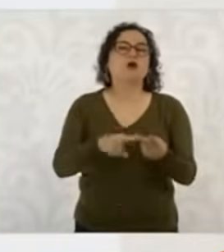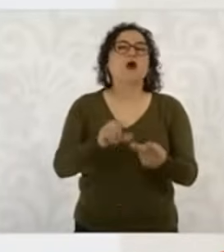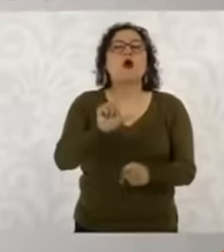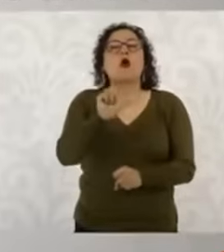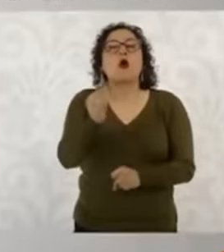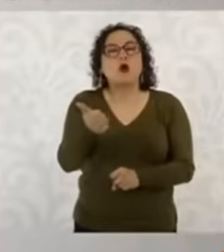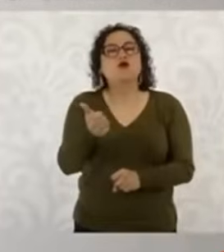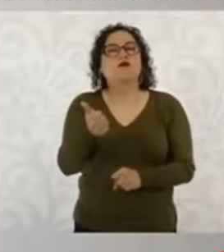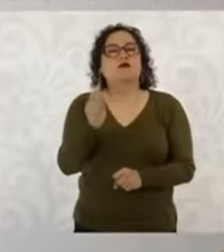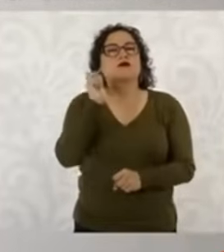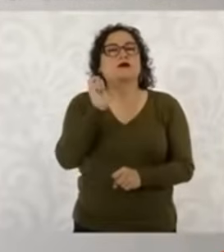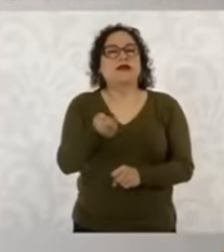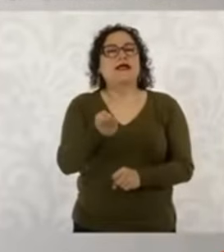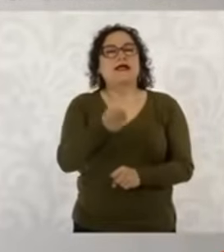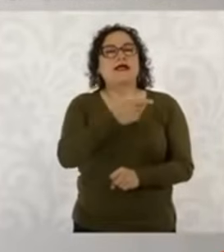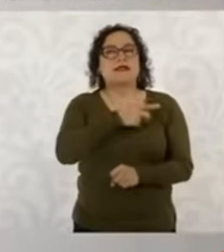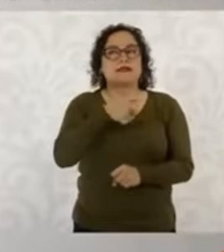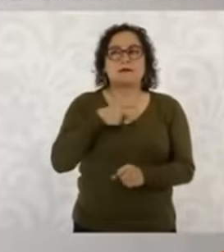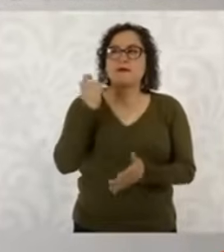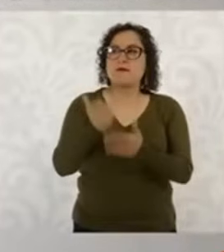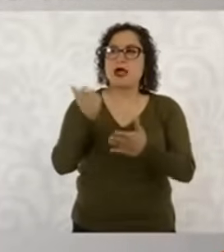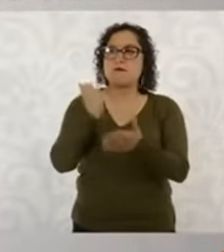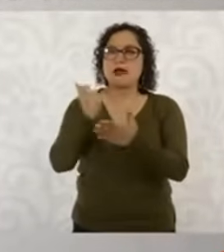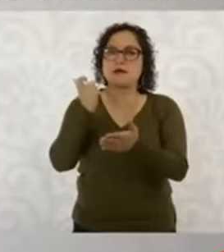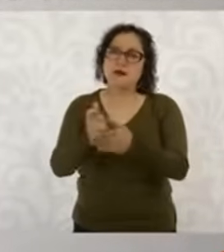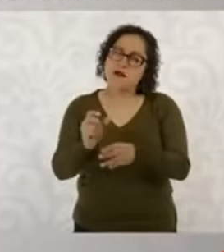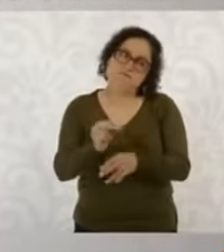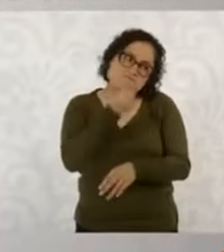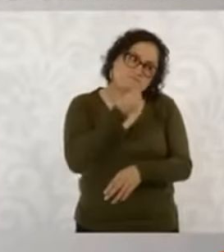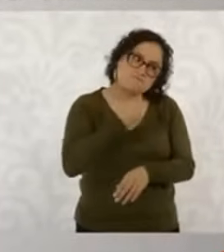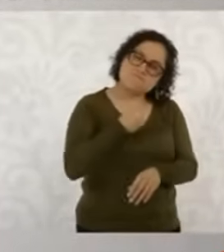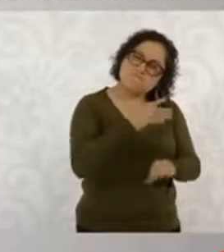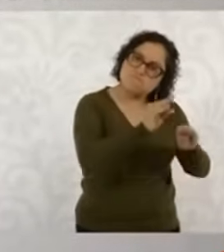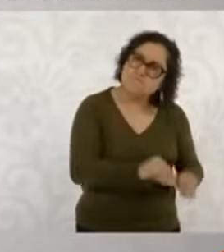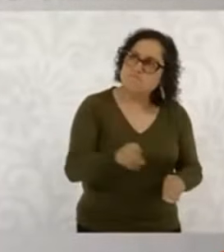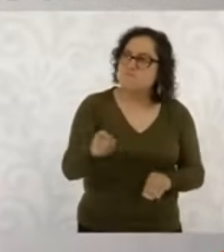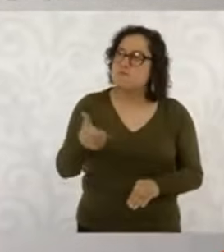Disminuye todavía más algunos gastos de administración.